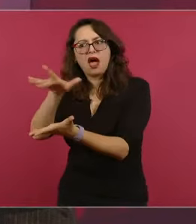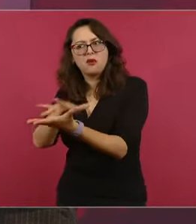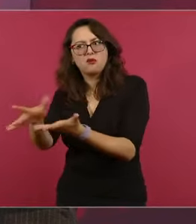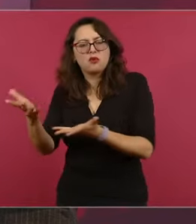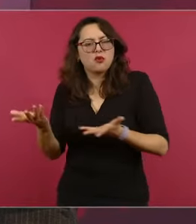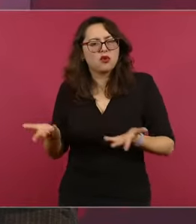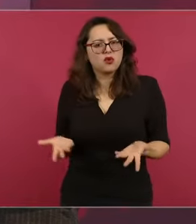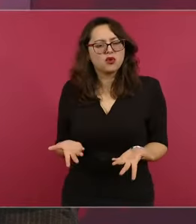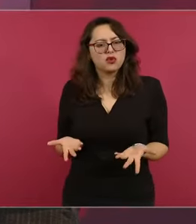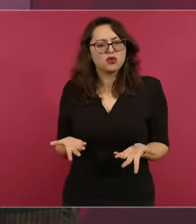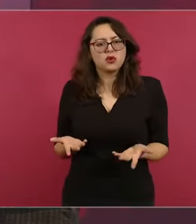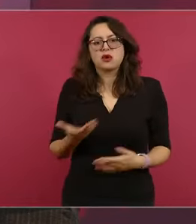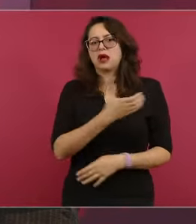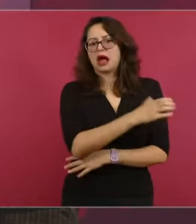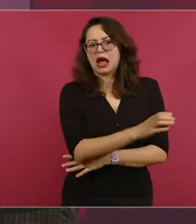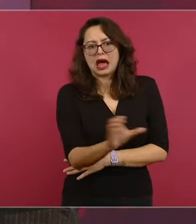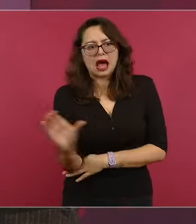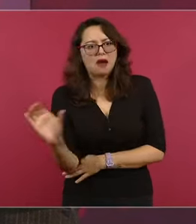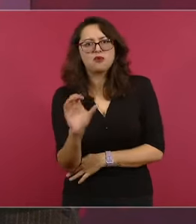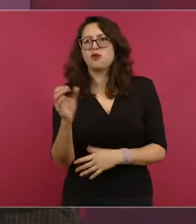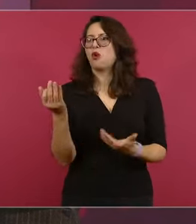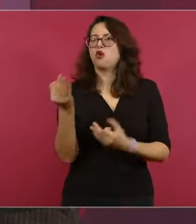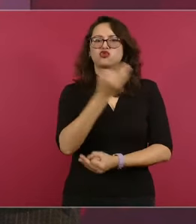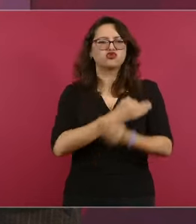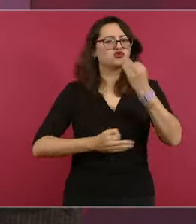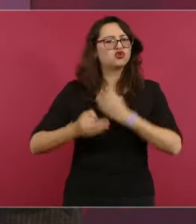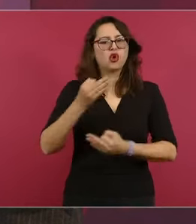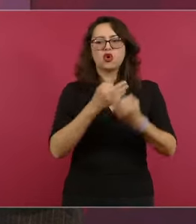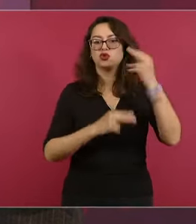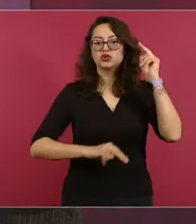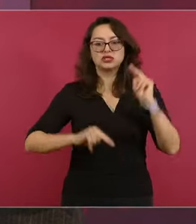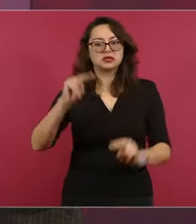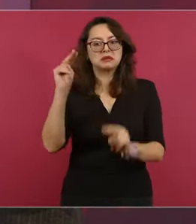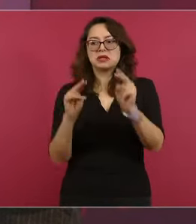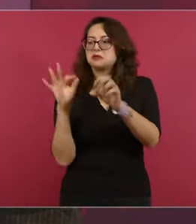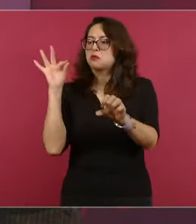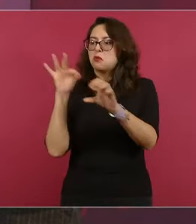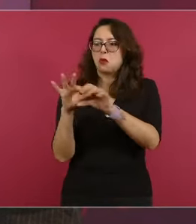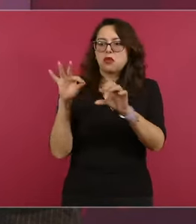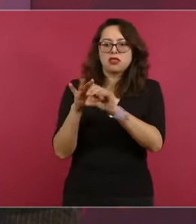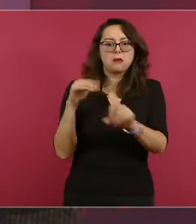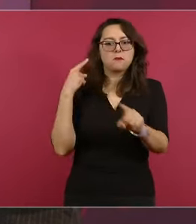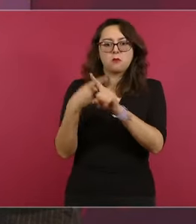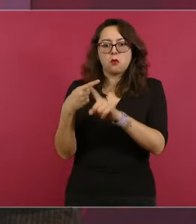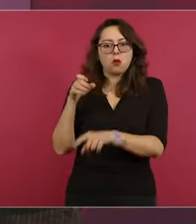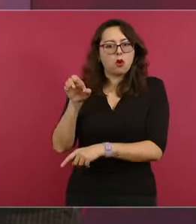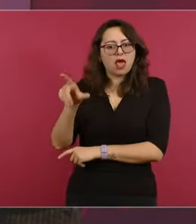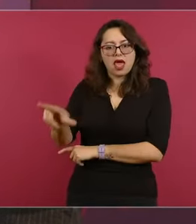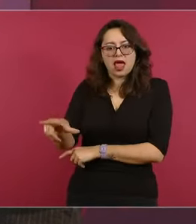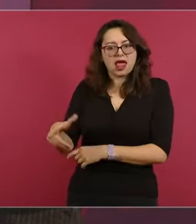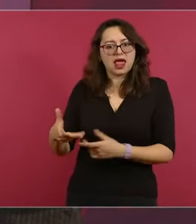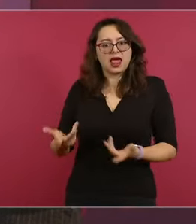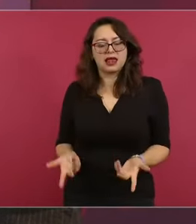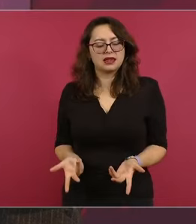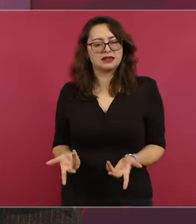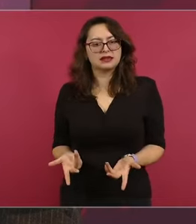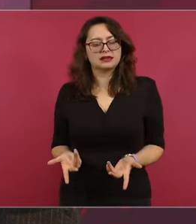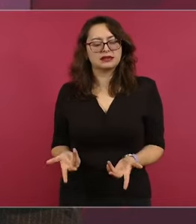por los campesinos, es muy apoyado por las